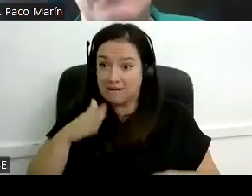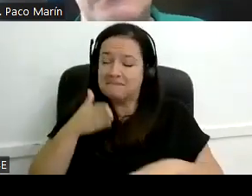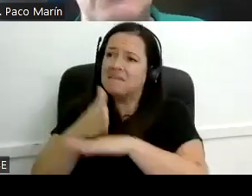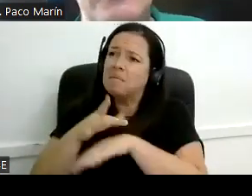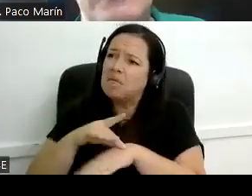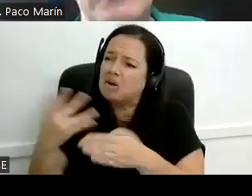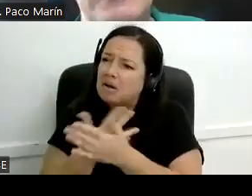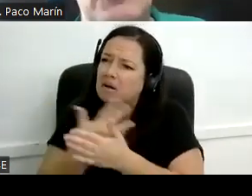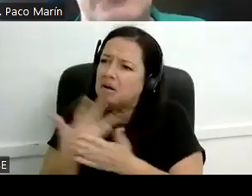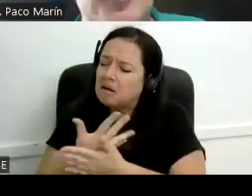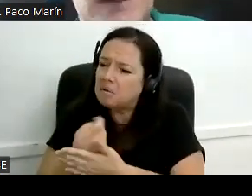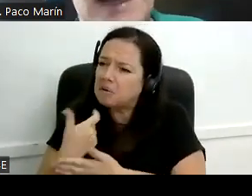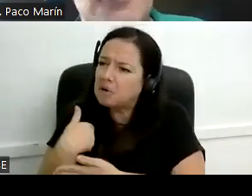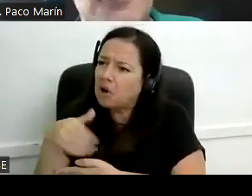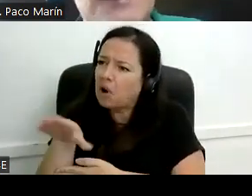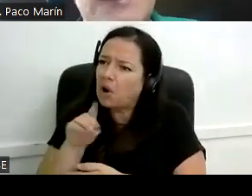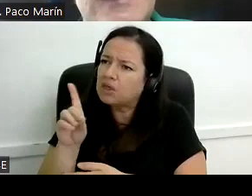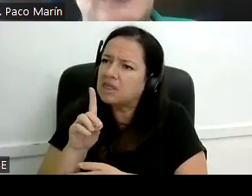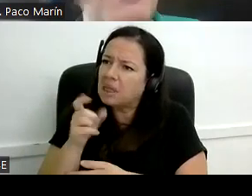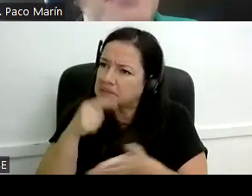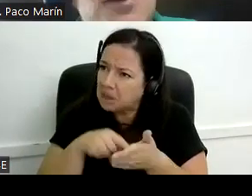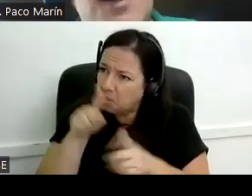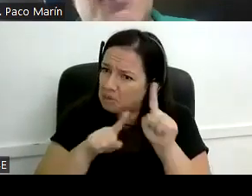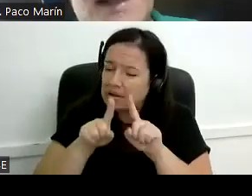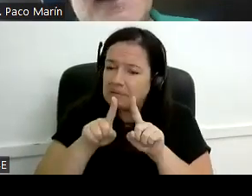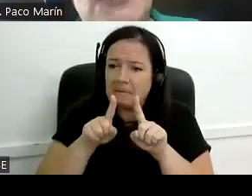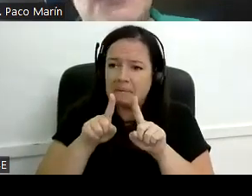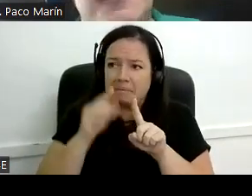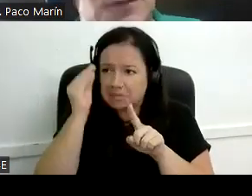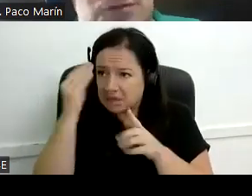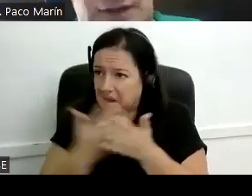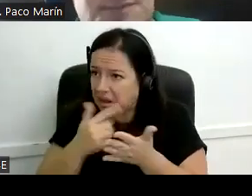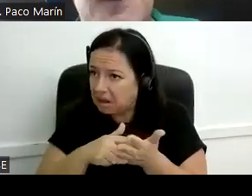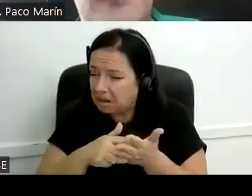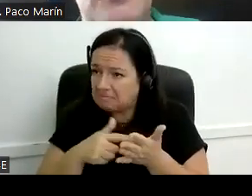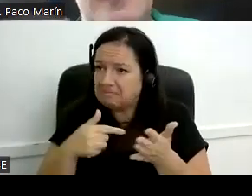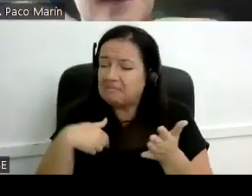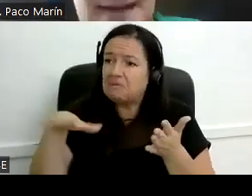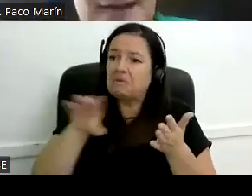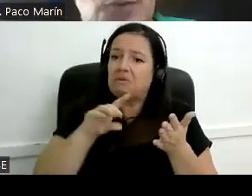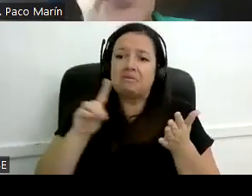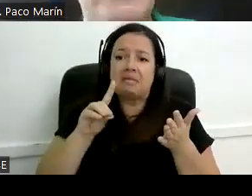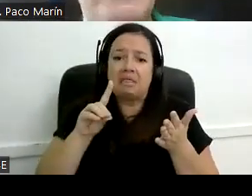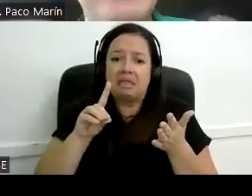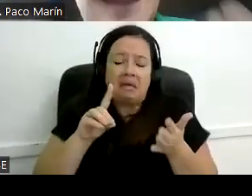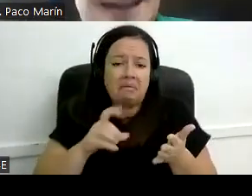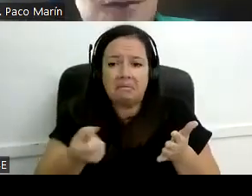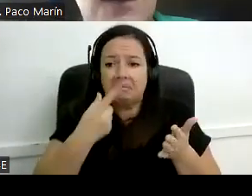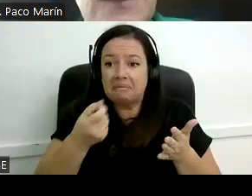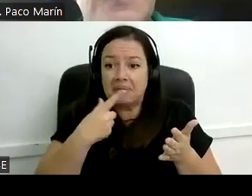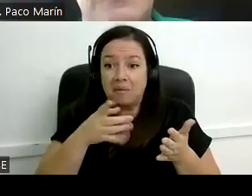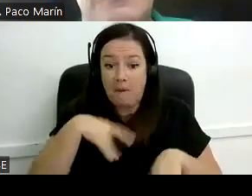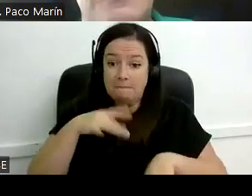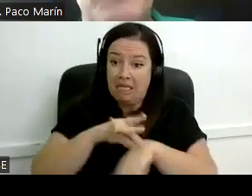entender lo que le has explicado y simplemente con la explicación, con la simple explicación, asegurándote que ha